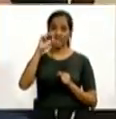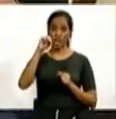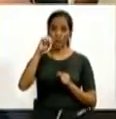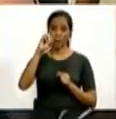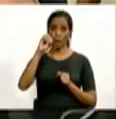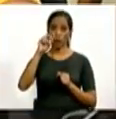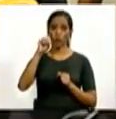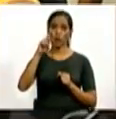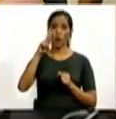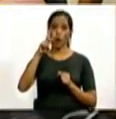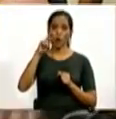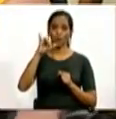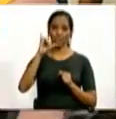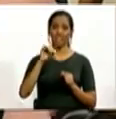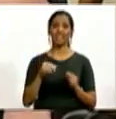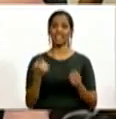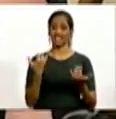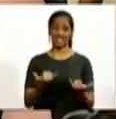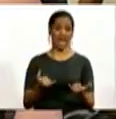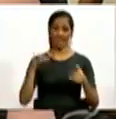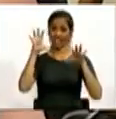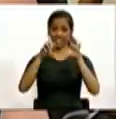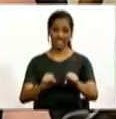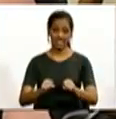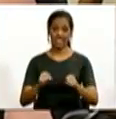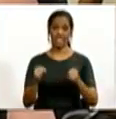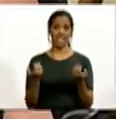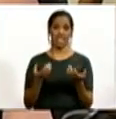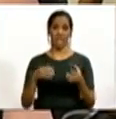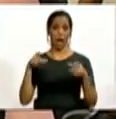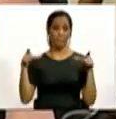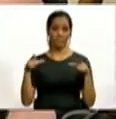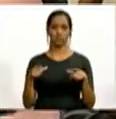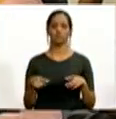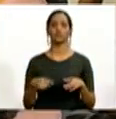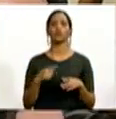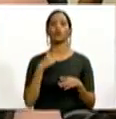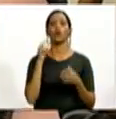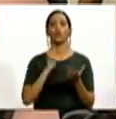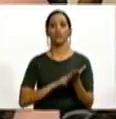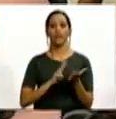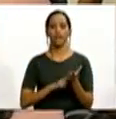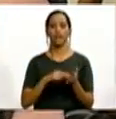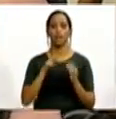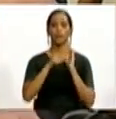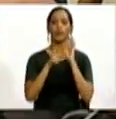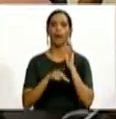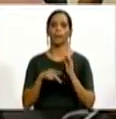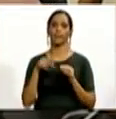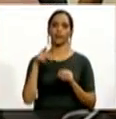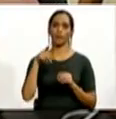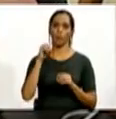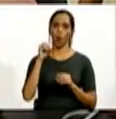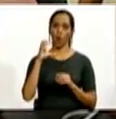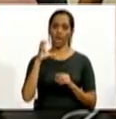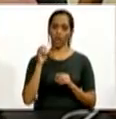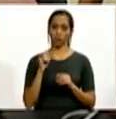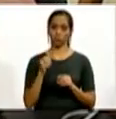la invasión, ya viene la pizza y va a llegar caliente. Lo cierto es que Simonovic en el programa de Patricia Poleo dijo